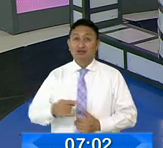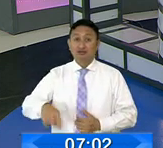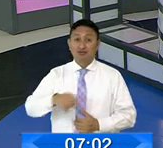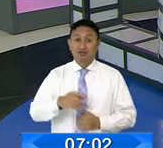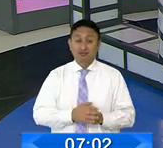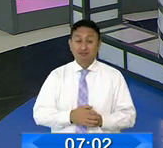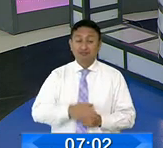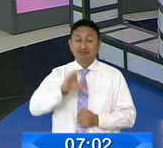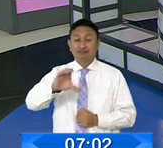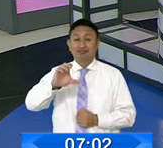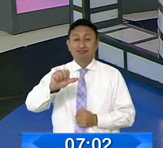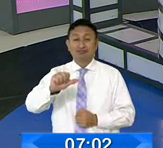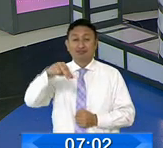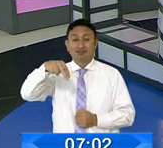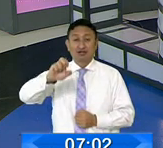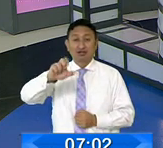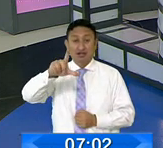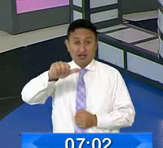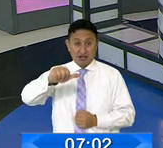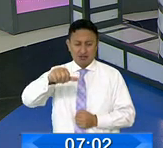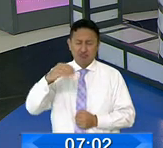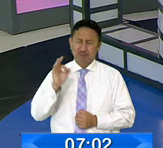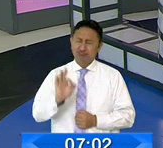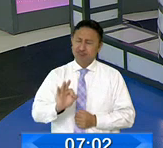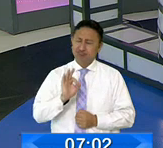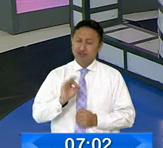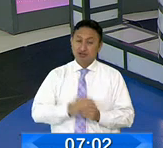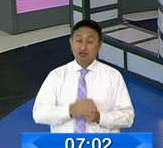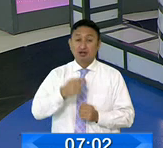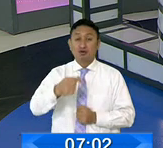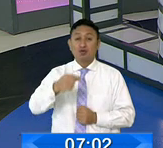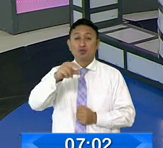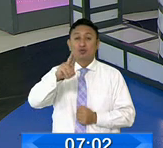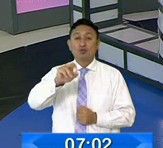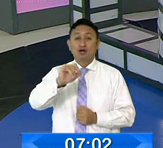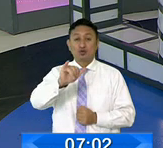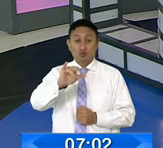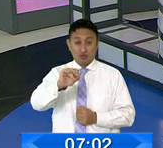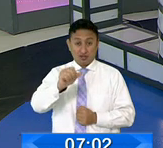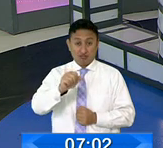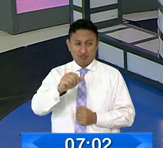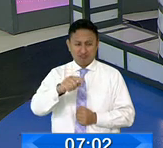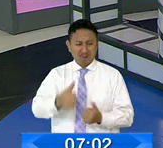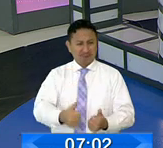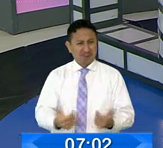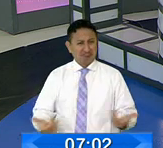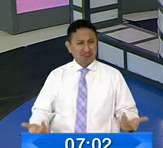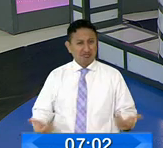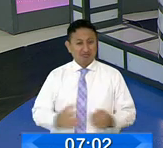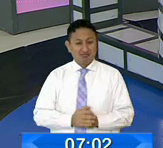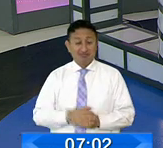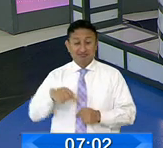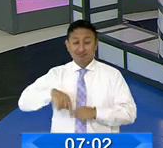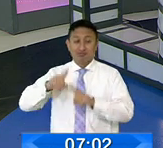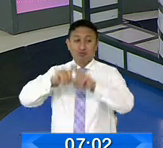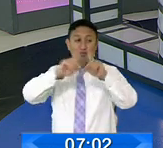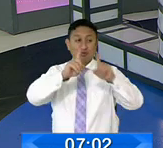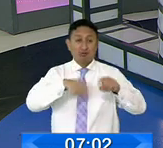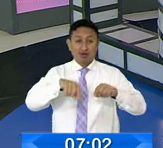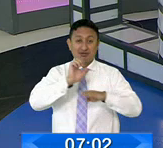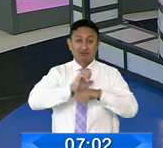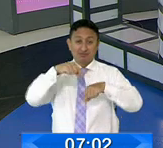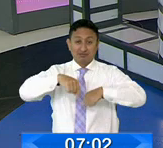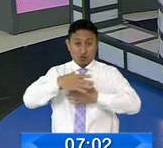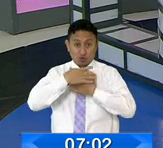canela. Hay una que es deliciosa, algunas, de guayusa, heladita. Sí, sí, sí, sí, sí. Así que bueno, la diversidad es lo que nos gusta a los